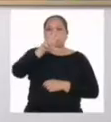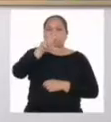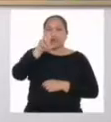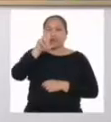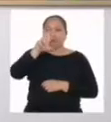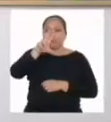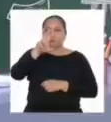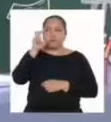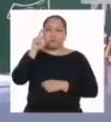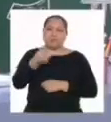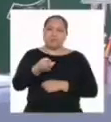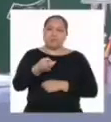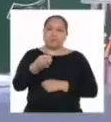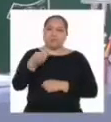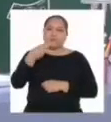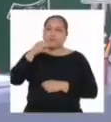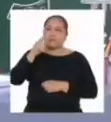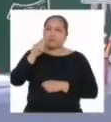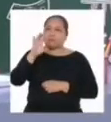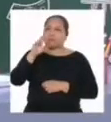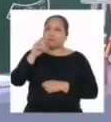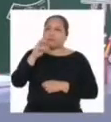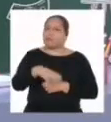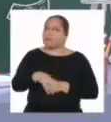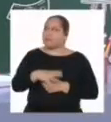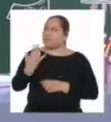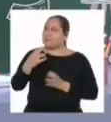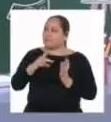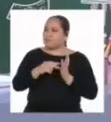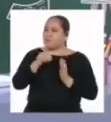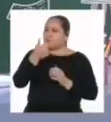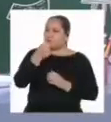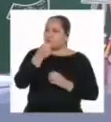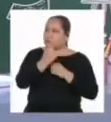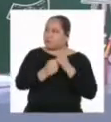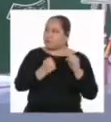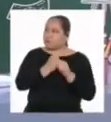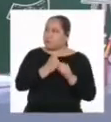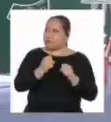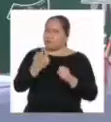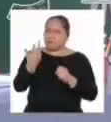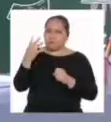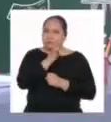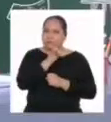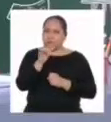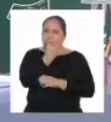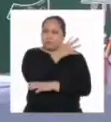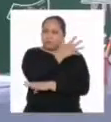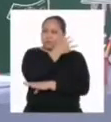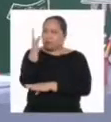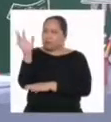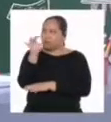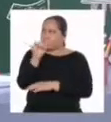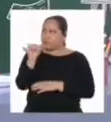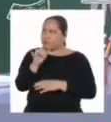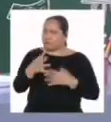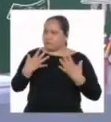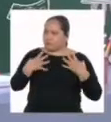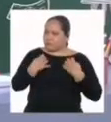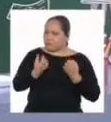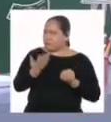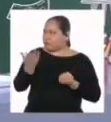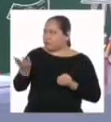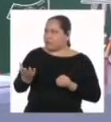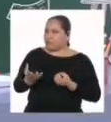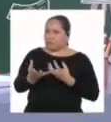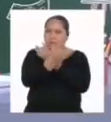4.300.000 hectáreas de bosques. Eso quiere decir que dentro de 10 años no vamos a tener ya la misma cantidad de plantas medicinales